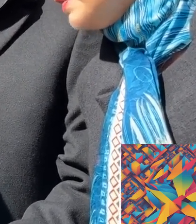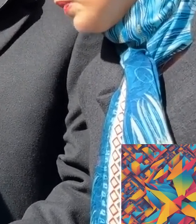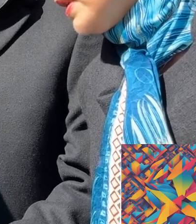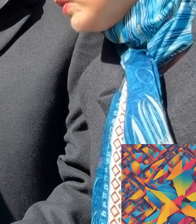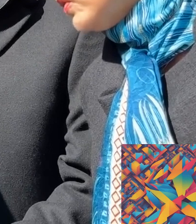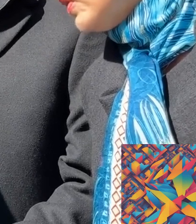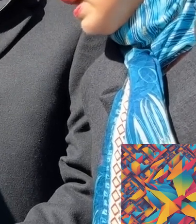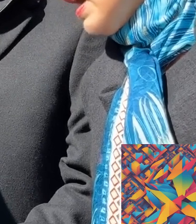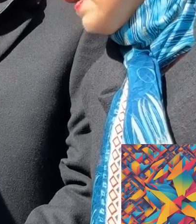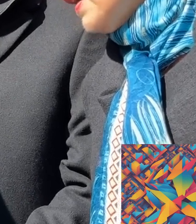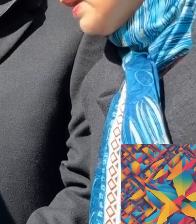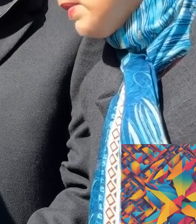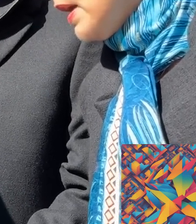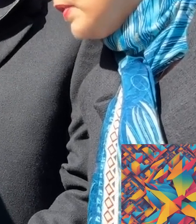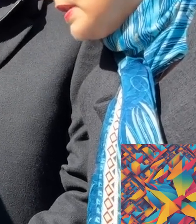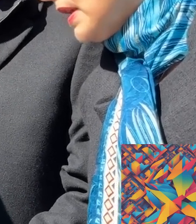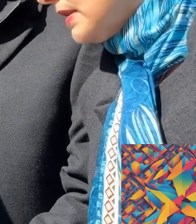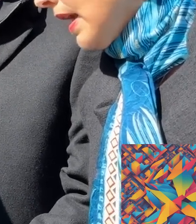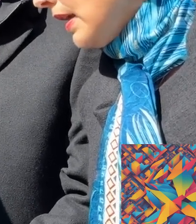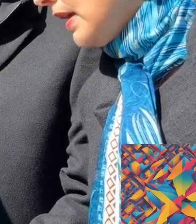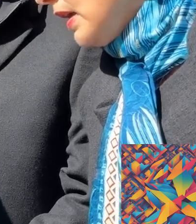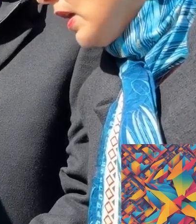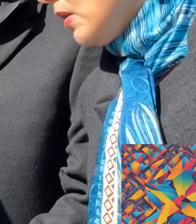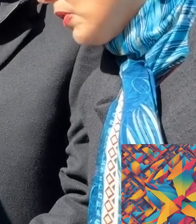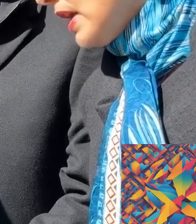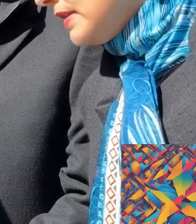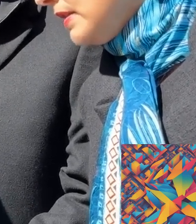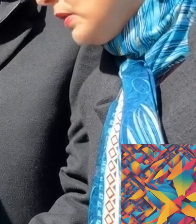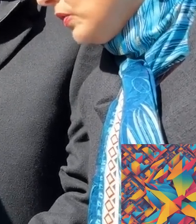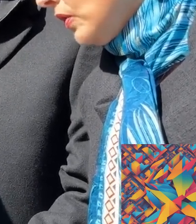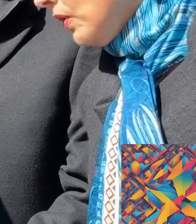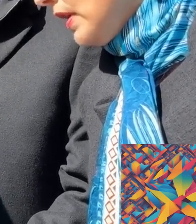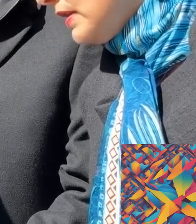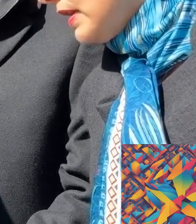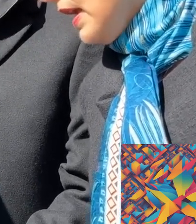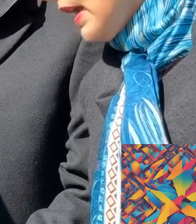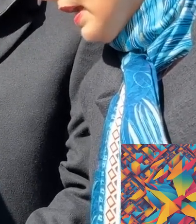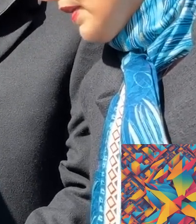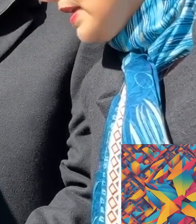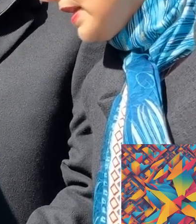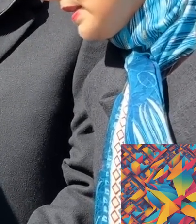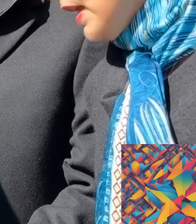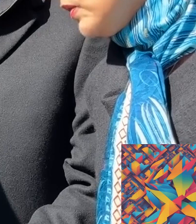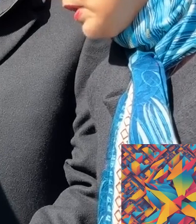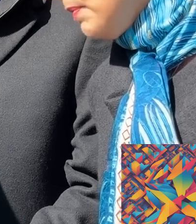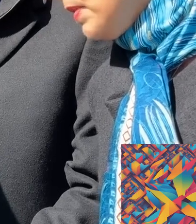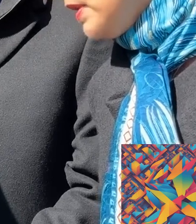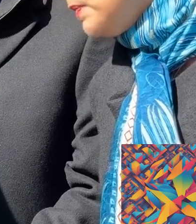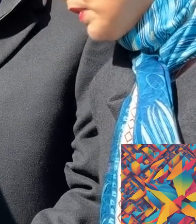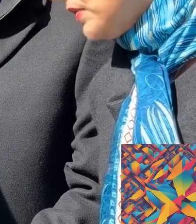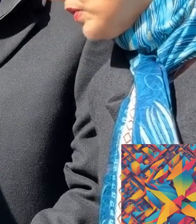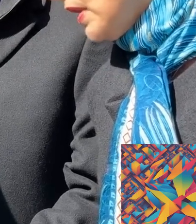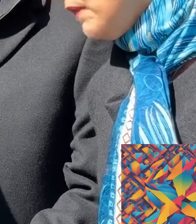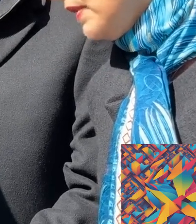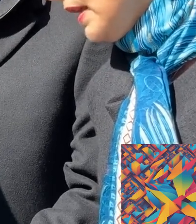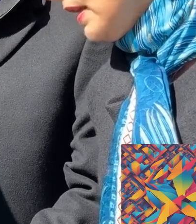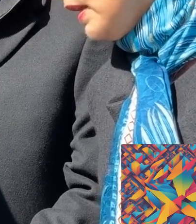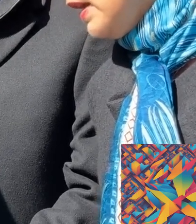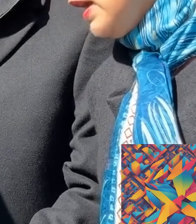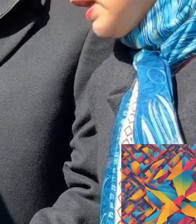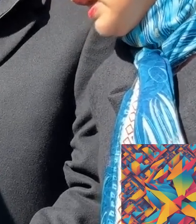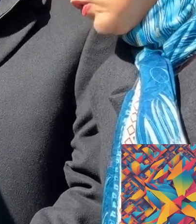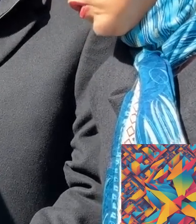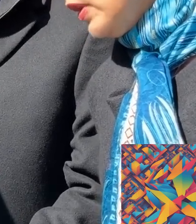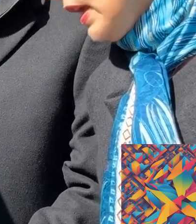Estado. Debemos aprender a construir puentes, no muros, entre las distintas ramas del gobierno, asegurando que trabajen en